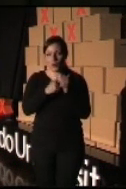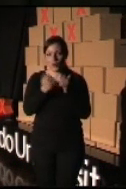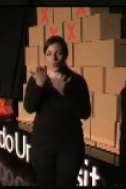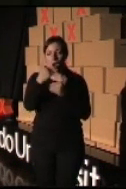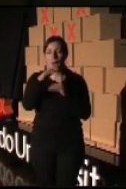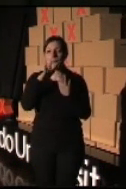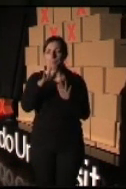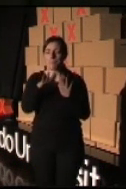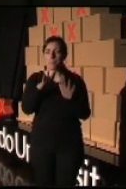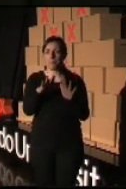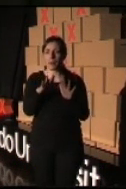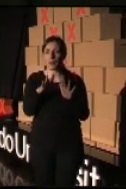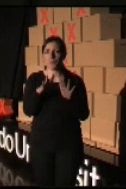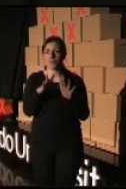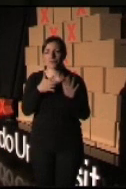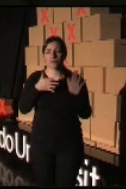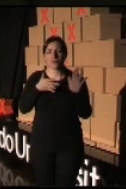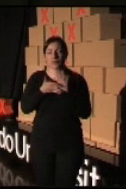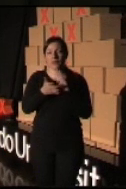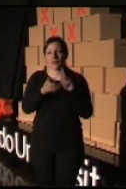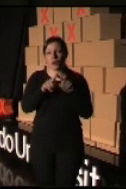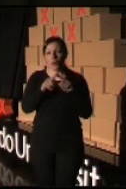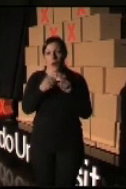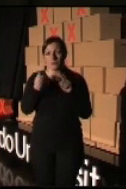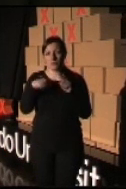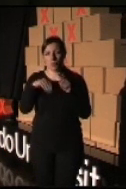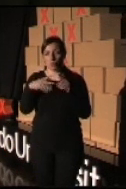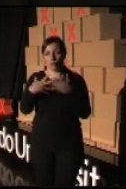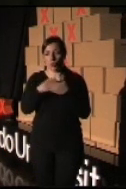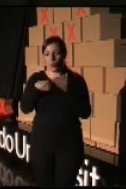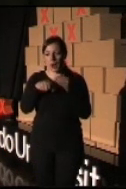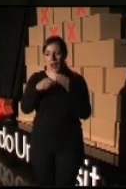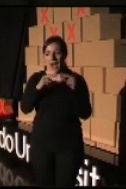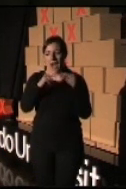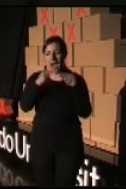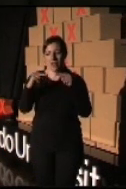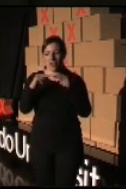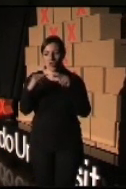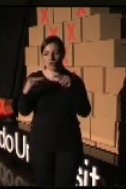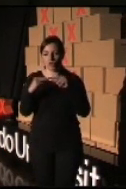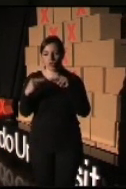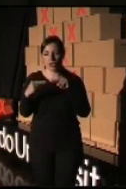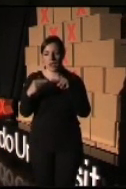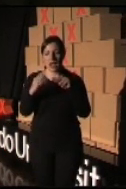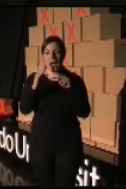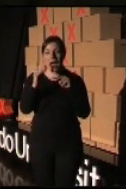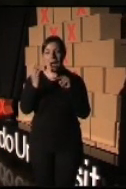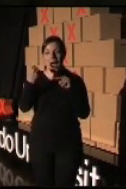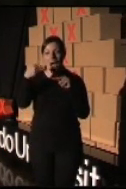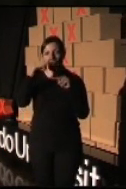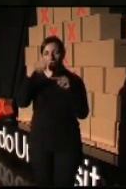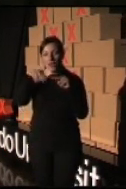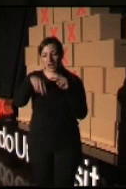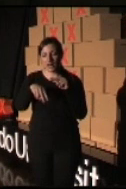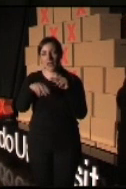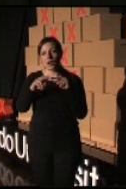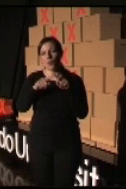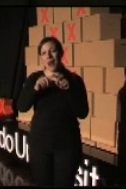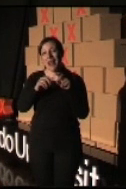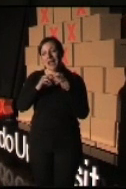está montada en torno a los ácidos nucleicos, y que los ácidos nucleicos tienen ciertas capacidades que no tienen otras